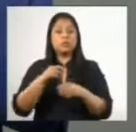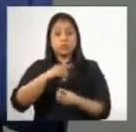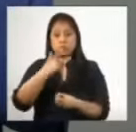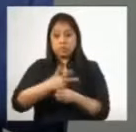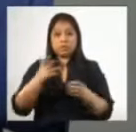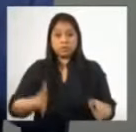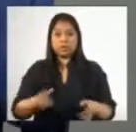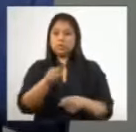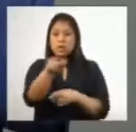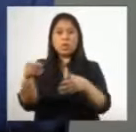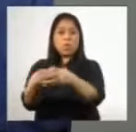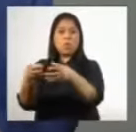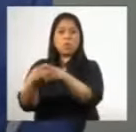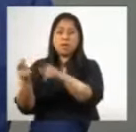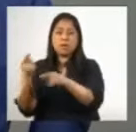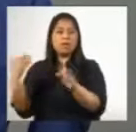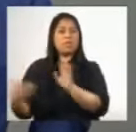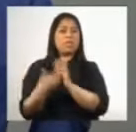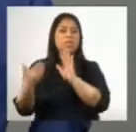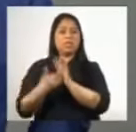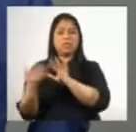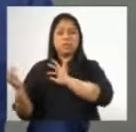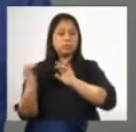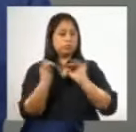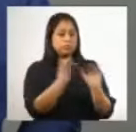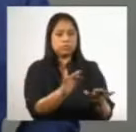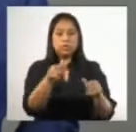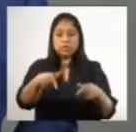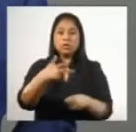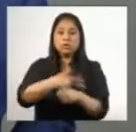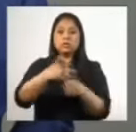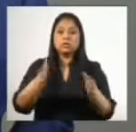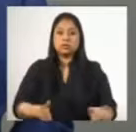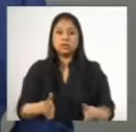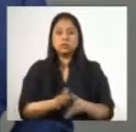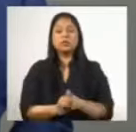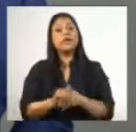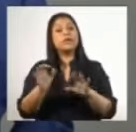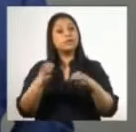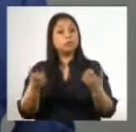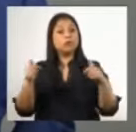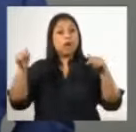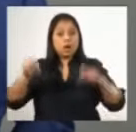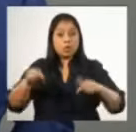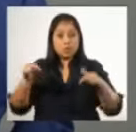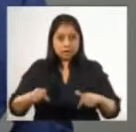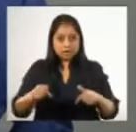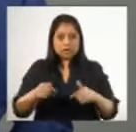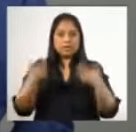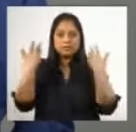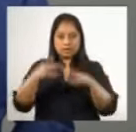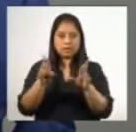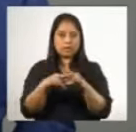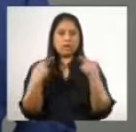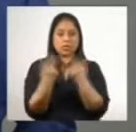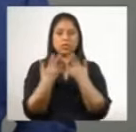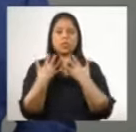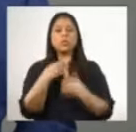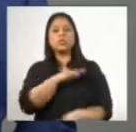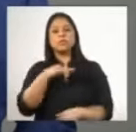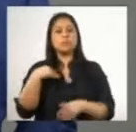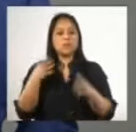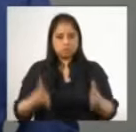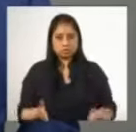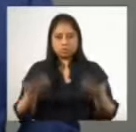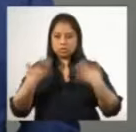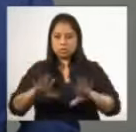la seguridad de nuestros ciudadanos. Por lo que, ahorita, en Consejo de Ministros, se ha tomado